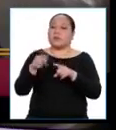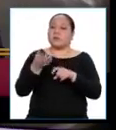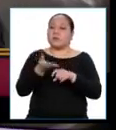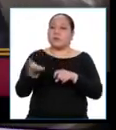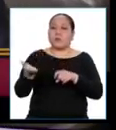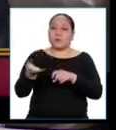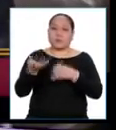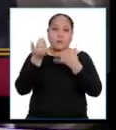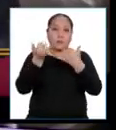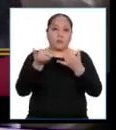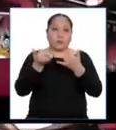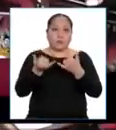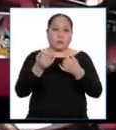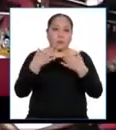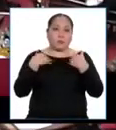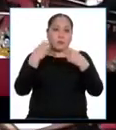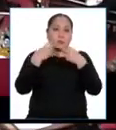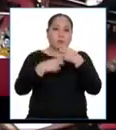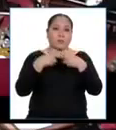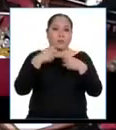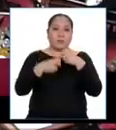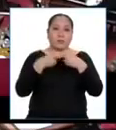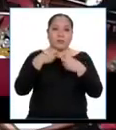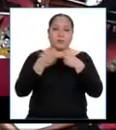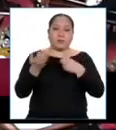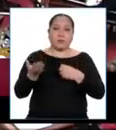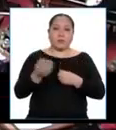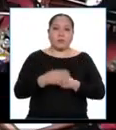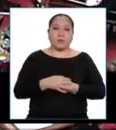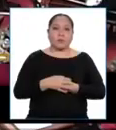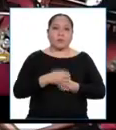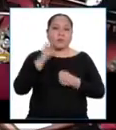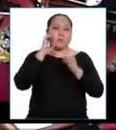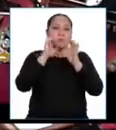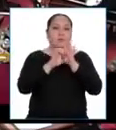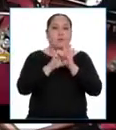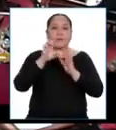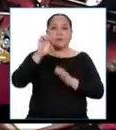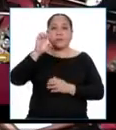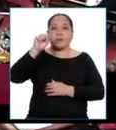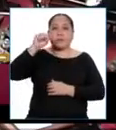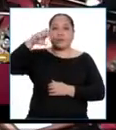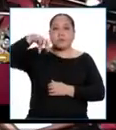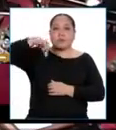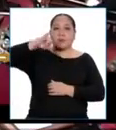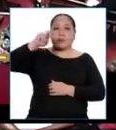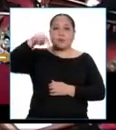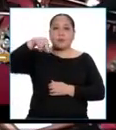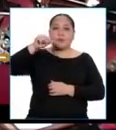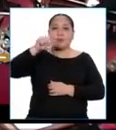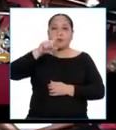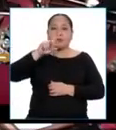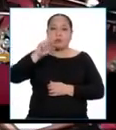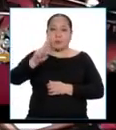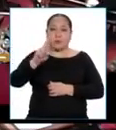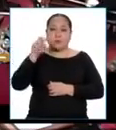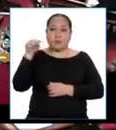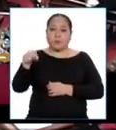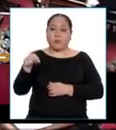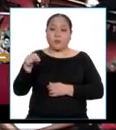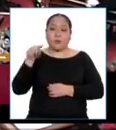que hoy están en problemas como es Espinar, si la minería es una